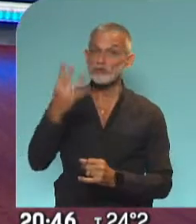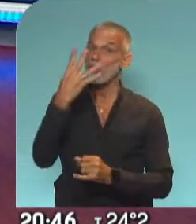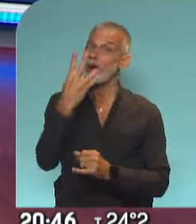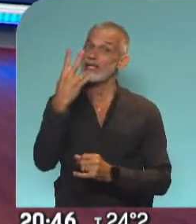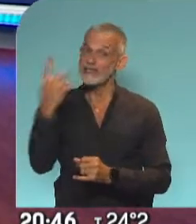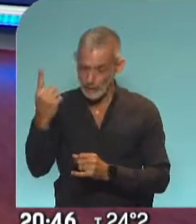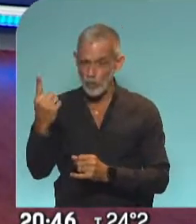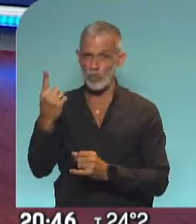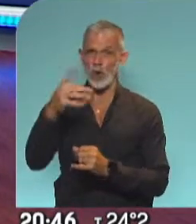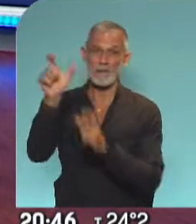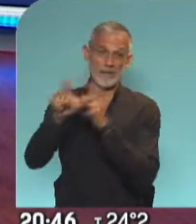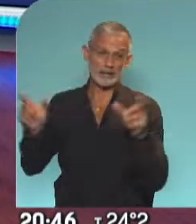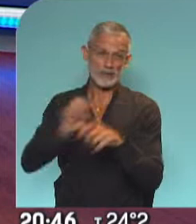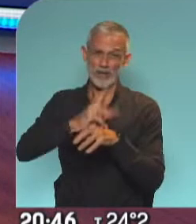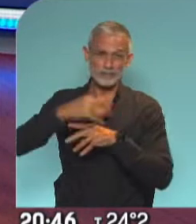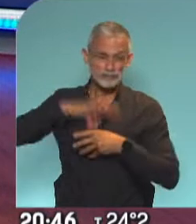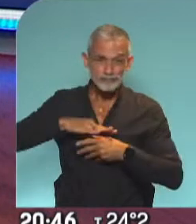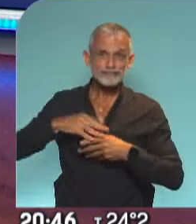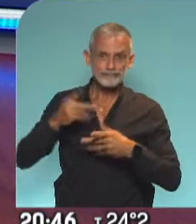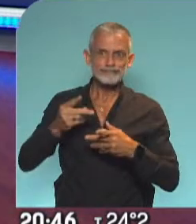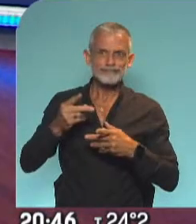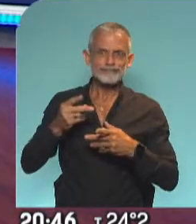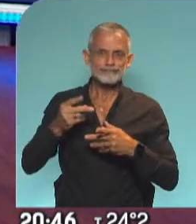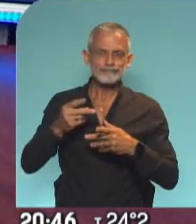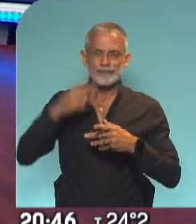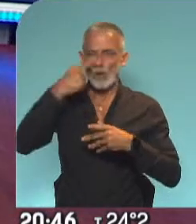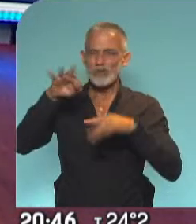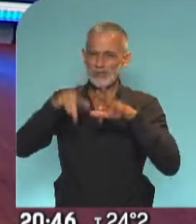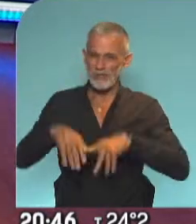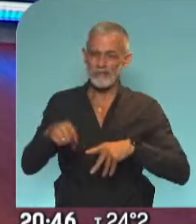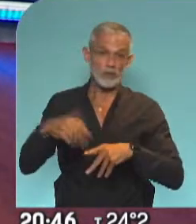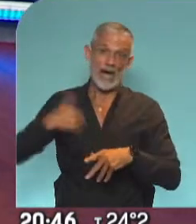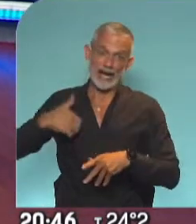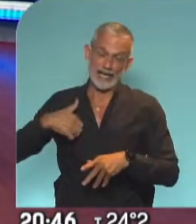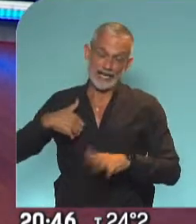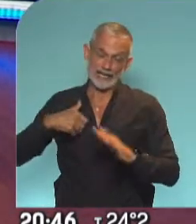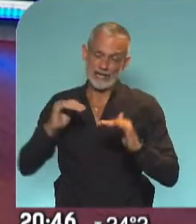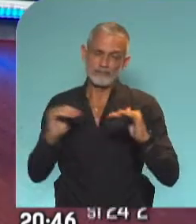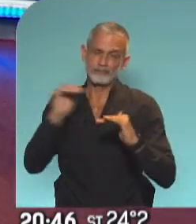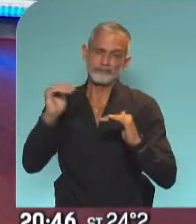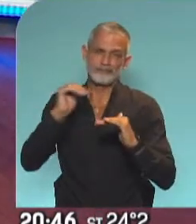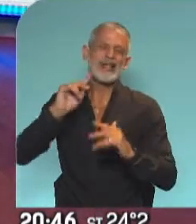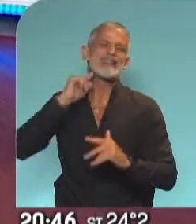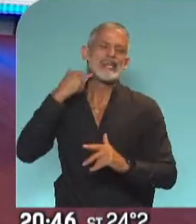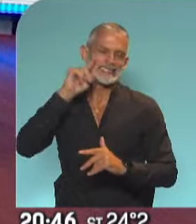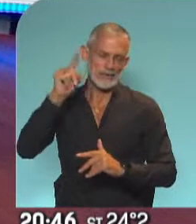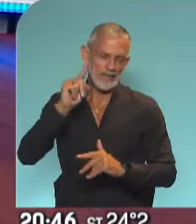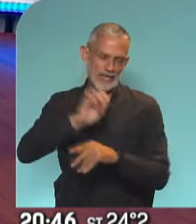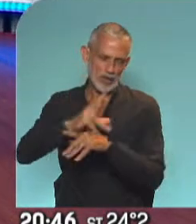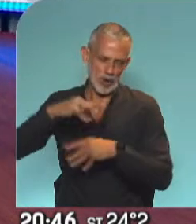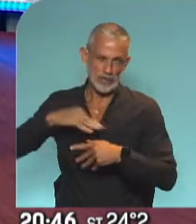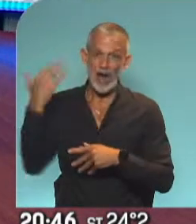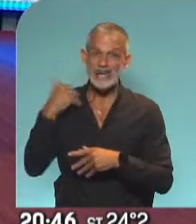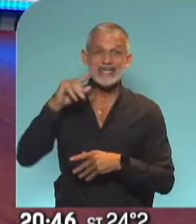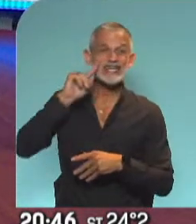13.441 son los contagiados en este último informe. Argentina sigue marcando por arriba de los 13.000 los contagios. Recordemos que ayer